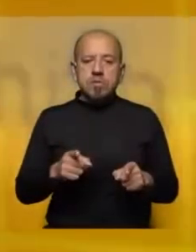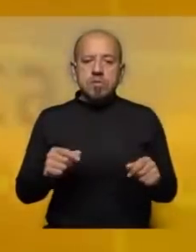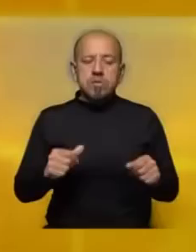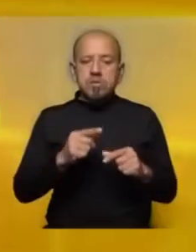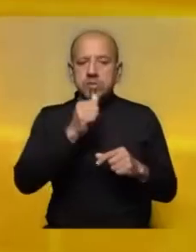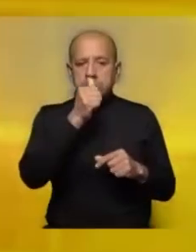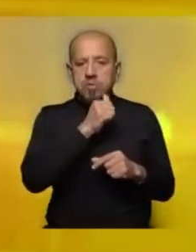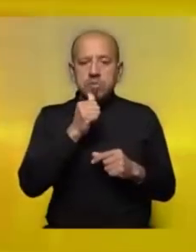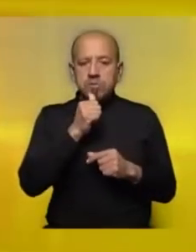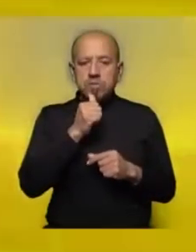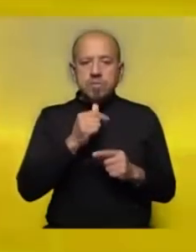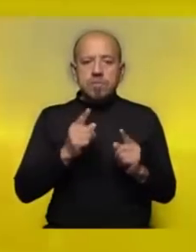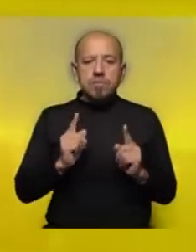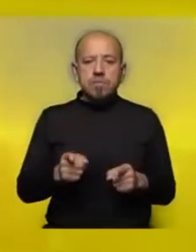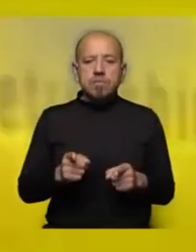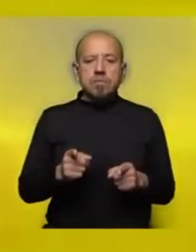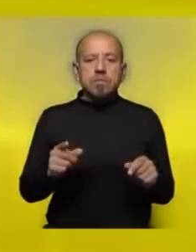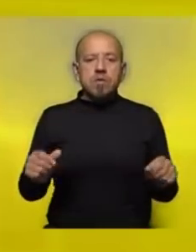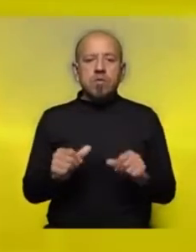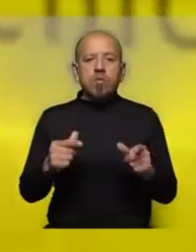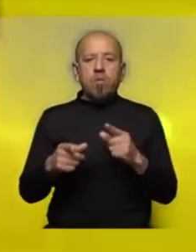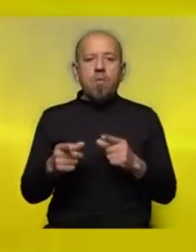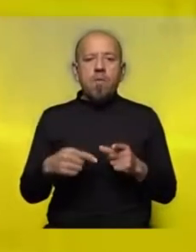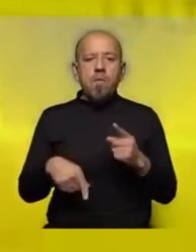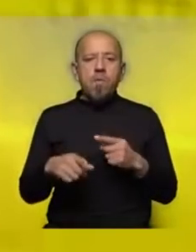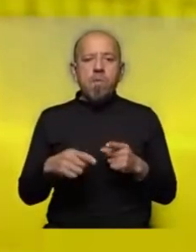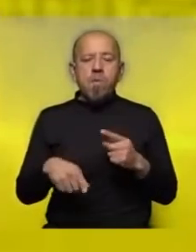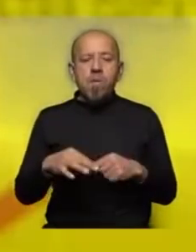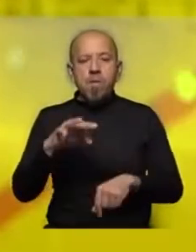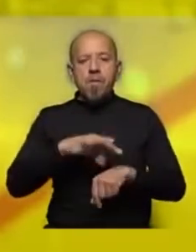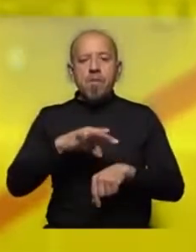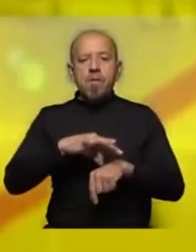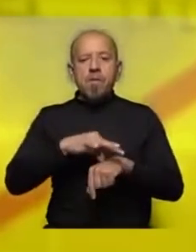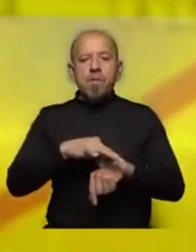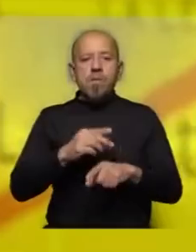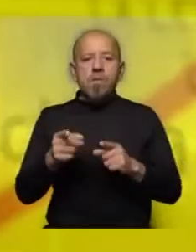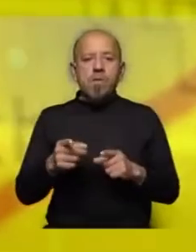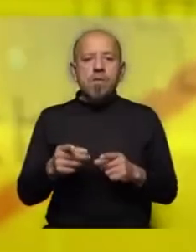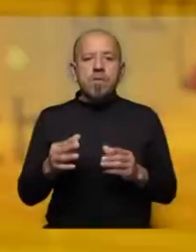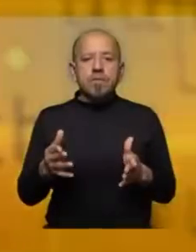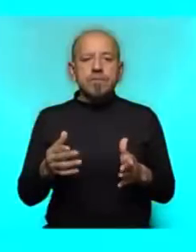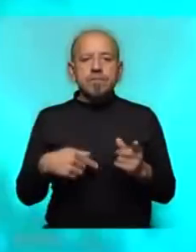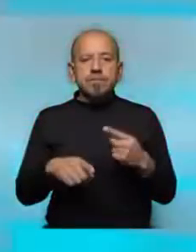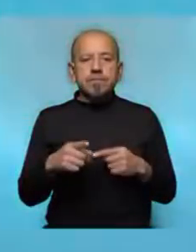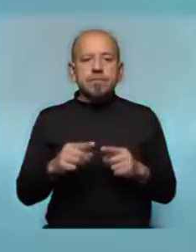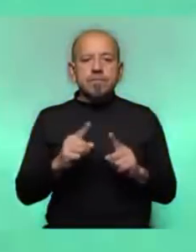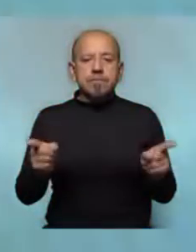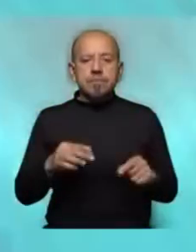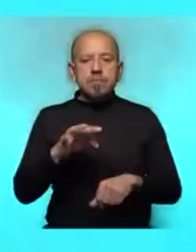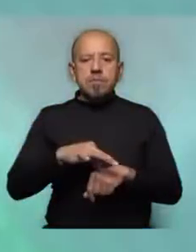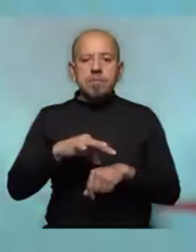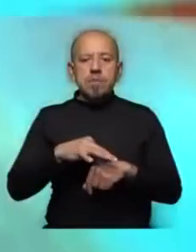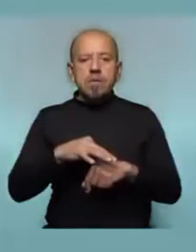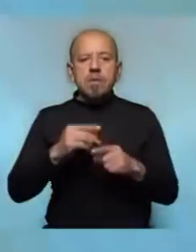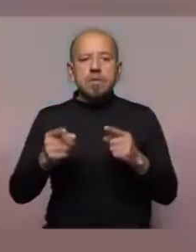solución por otro lado está lo que se hizo con los médicos y médicas también con los no médicos los no médicos fue por